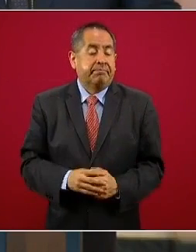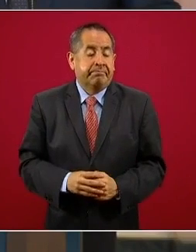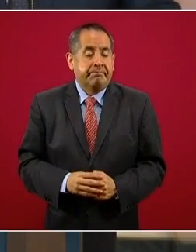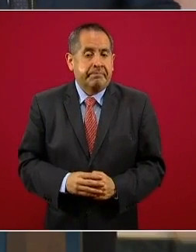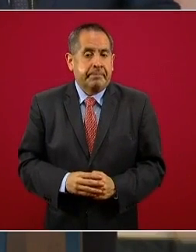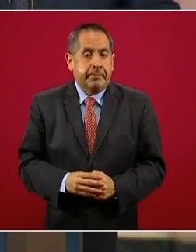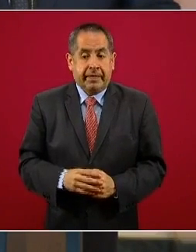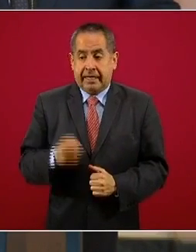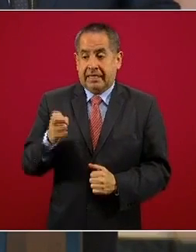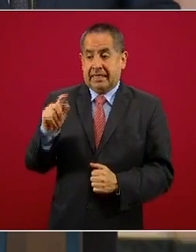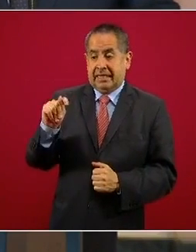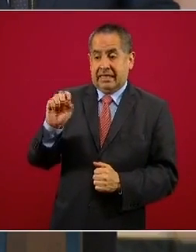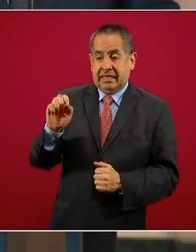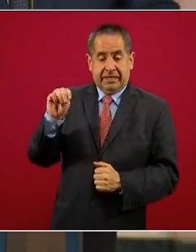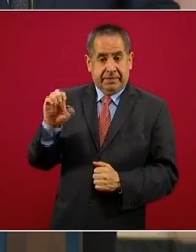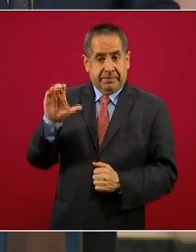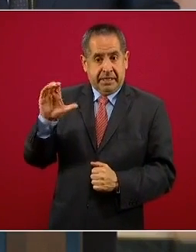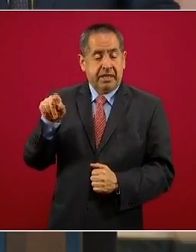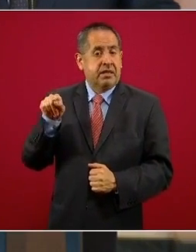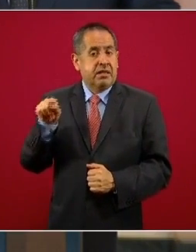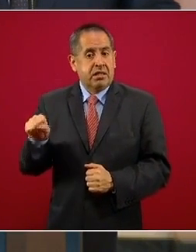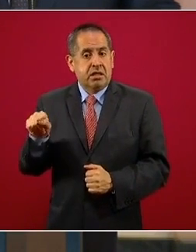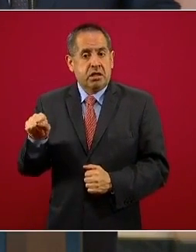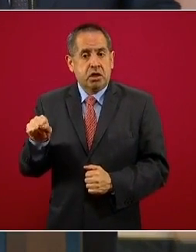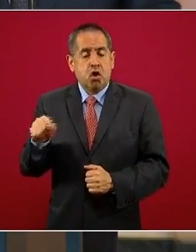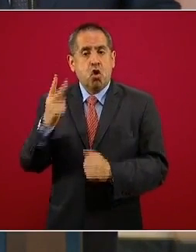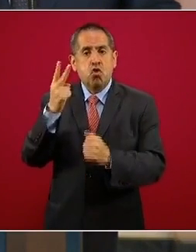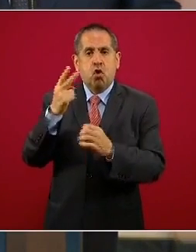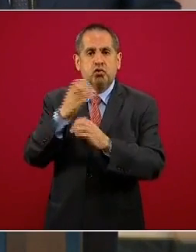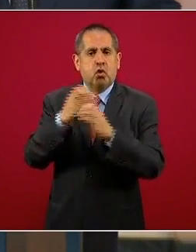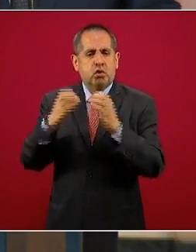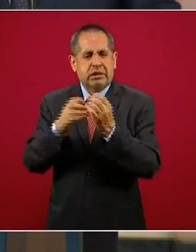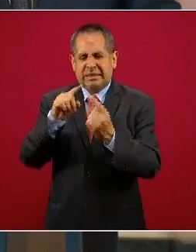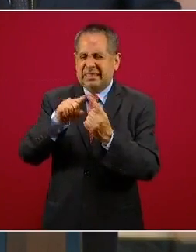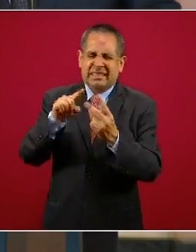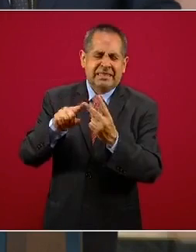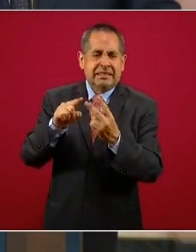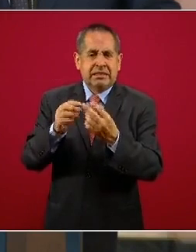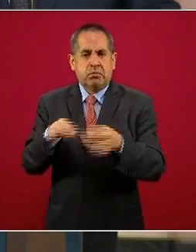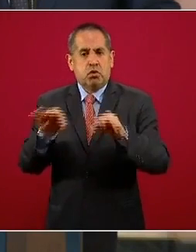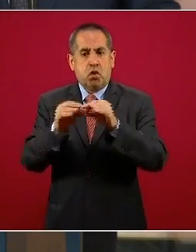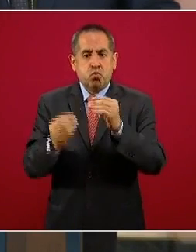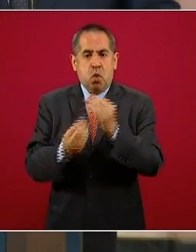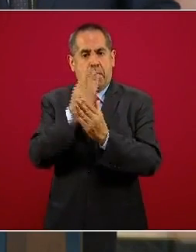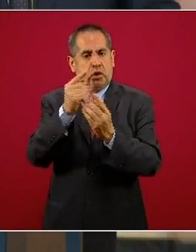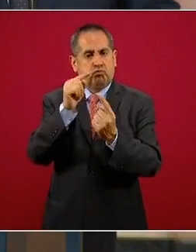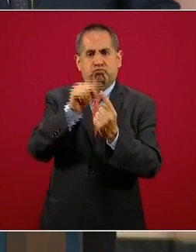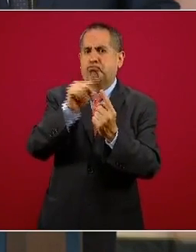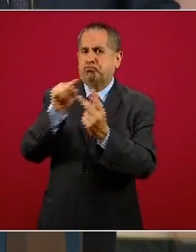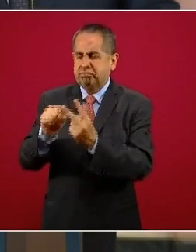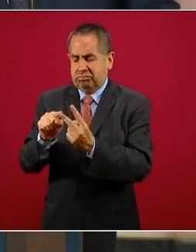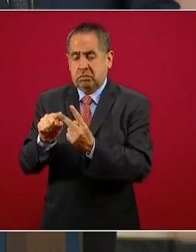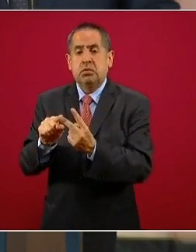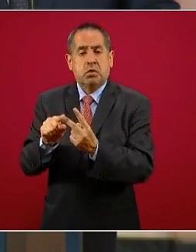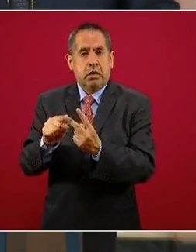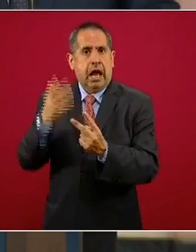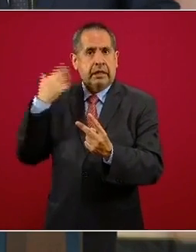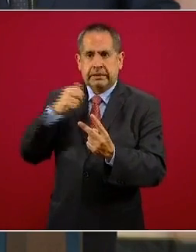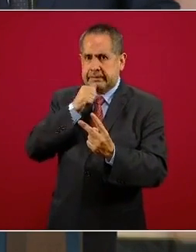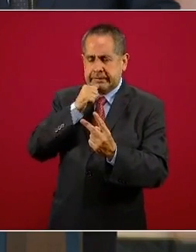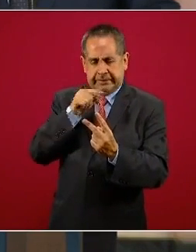Este tratado tiene dos elementos nuevos